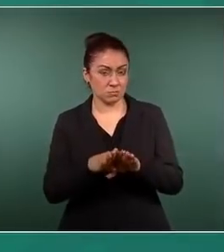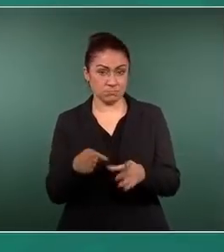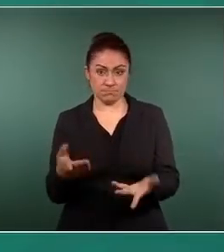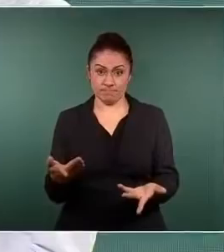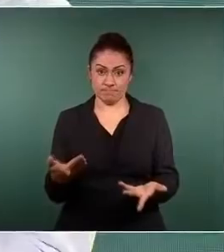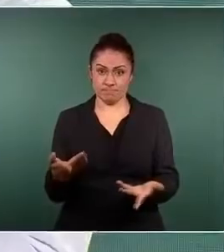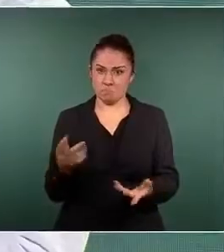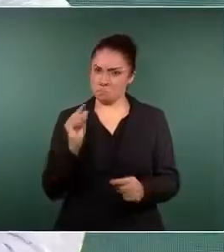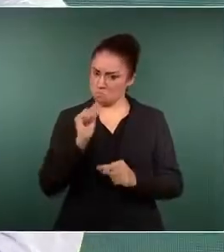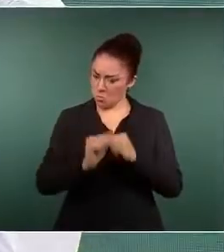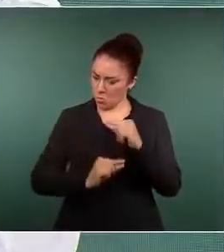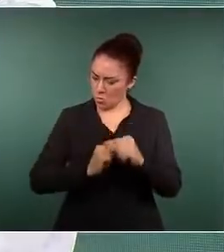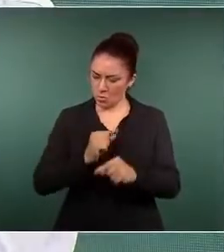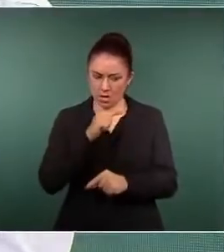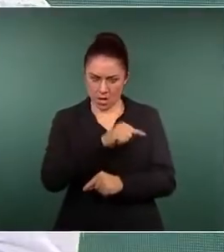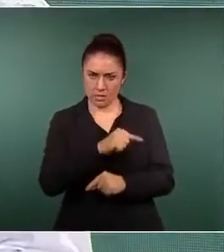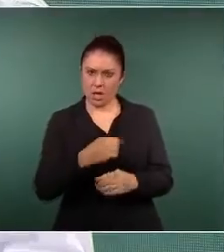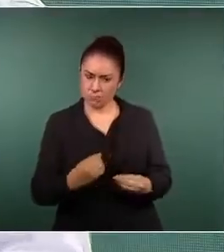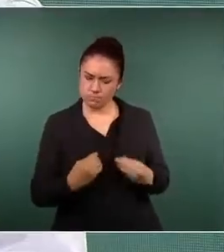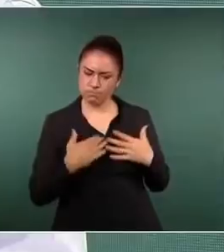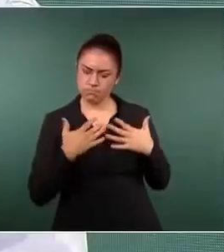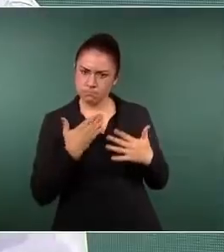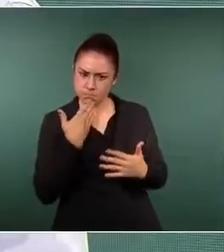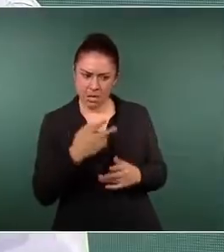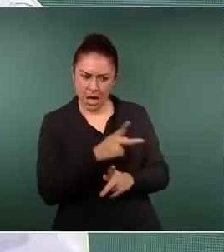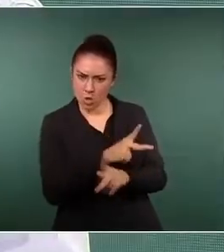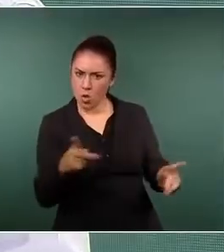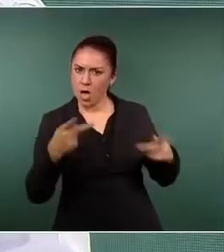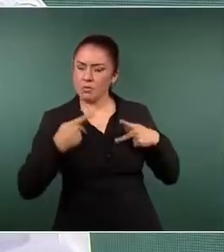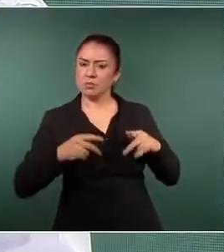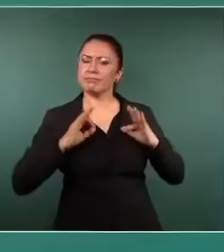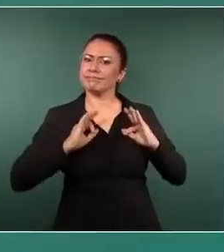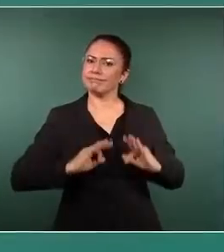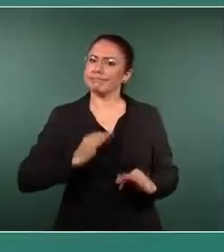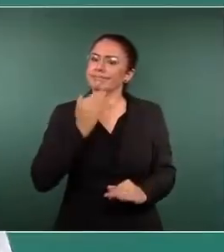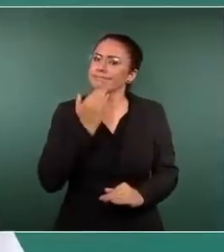se garantice el bienestar del pueblo